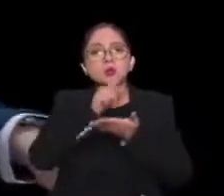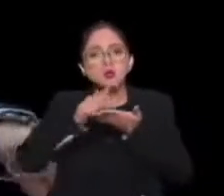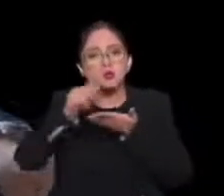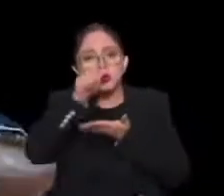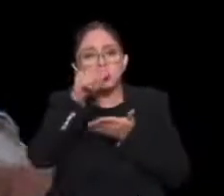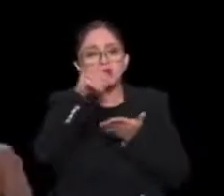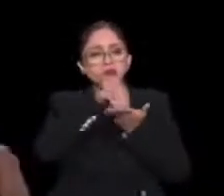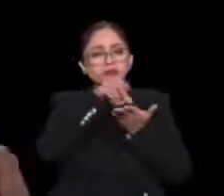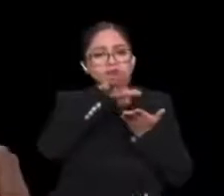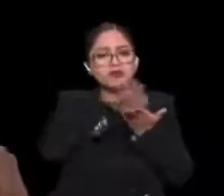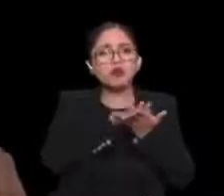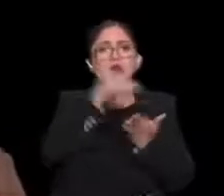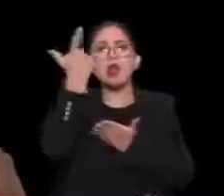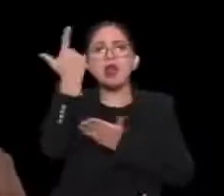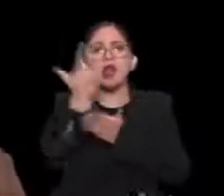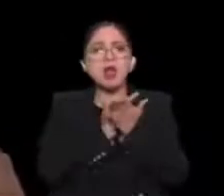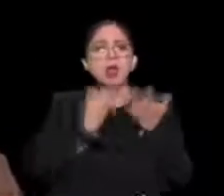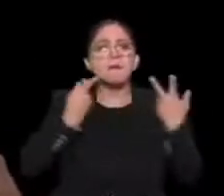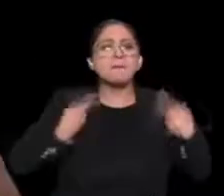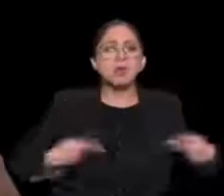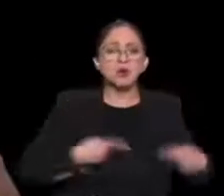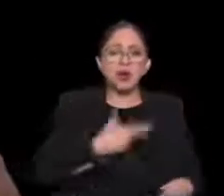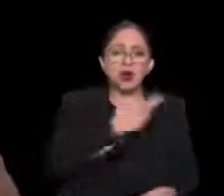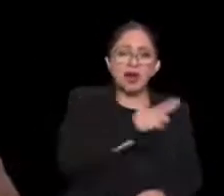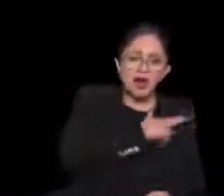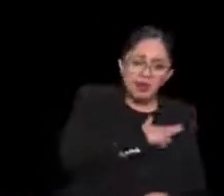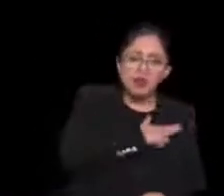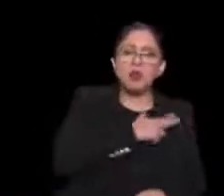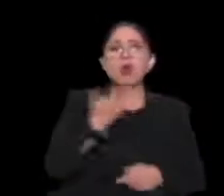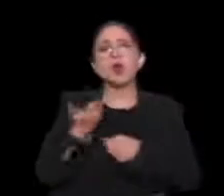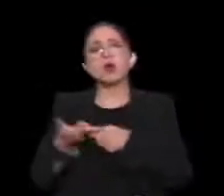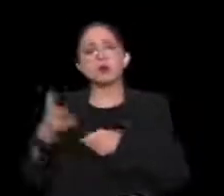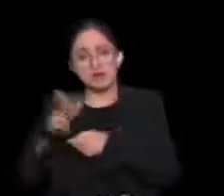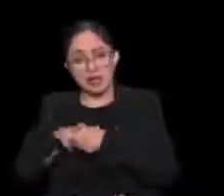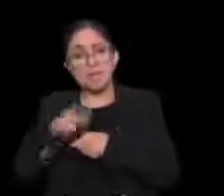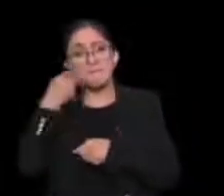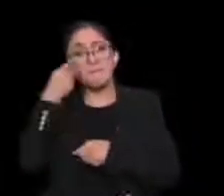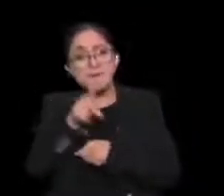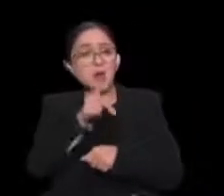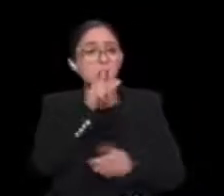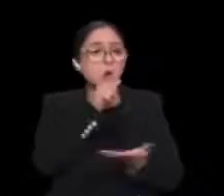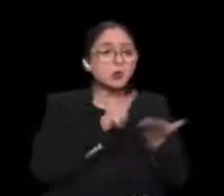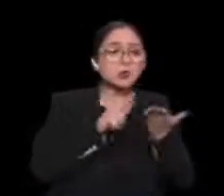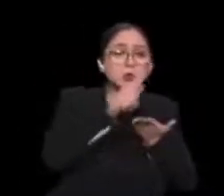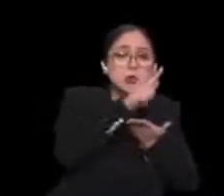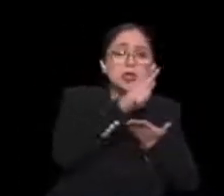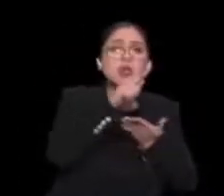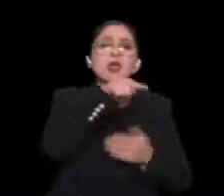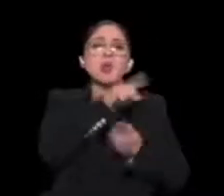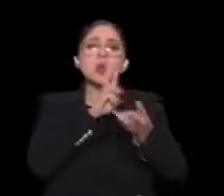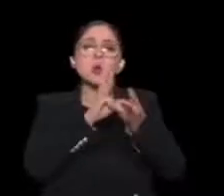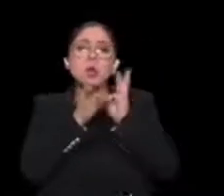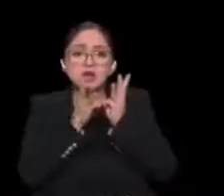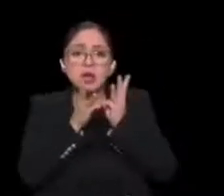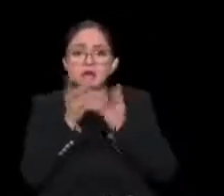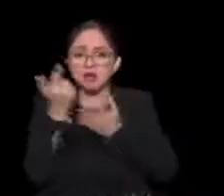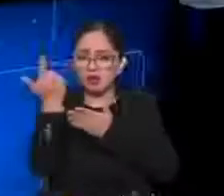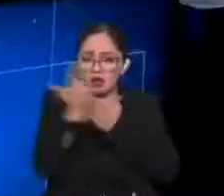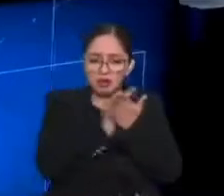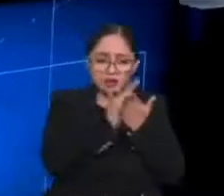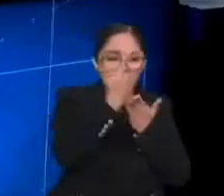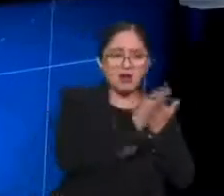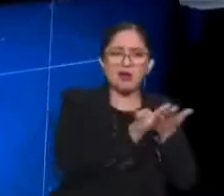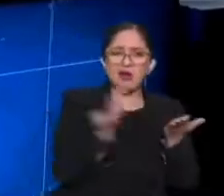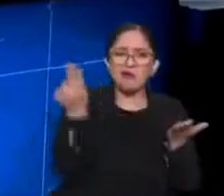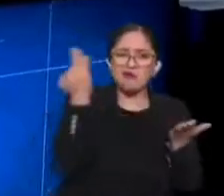los heridos, los hospitales, mientras que por WhatsApp, por ejemplo, y por Twitter había falsas listas de heridos, lo